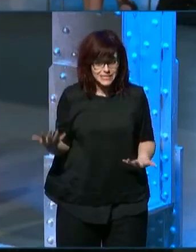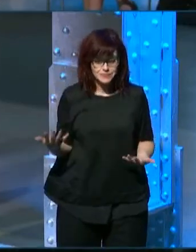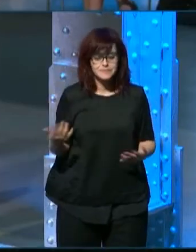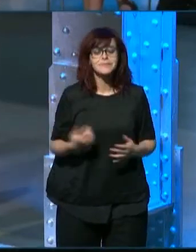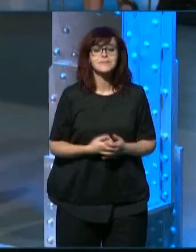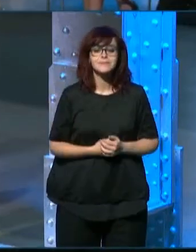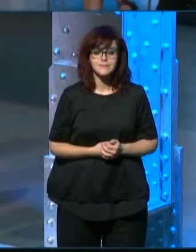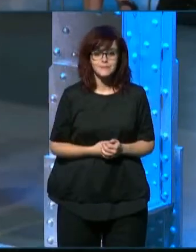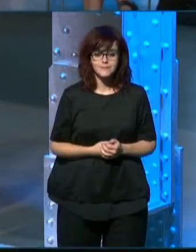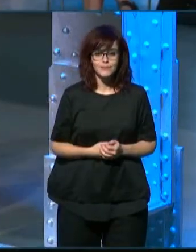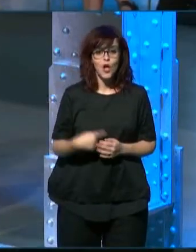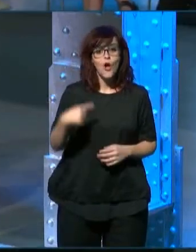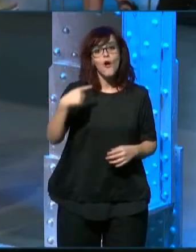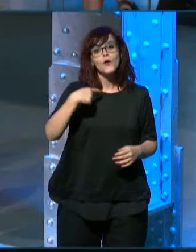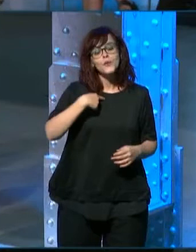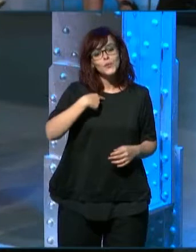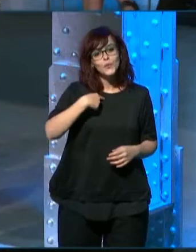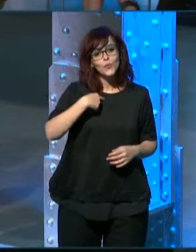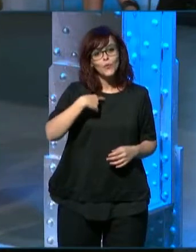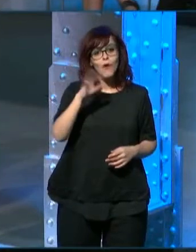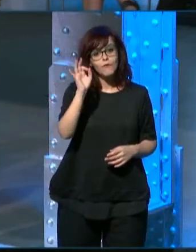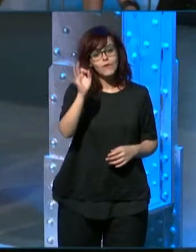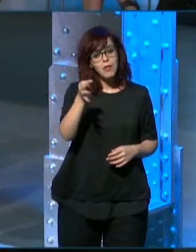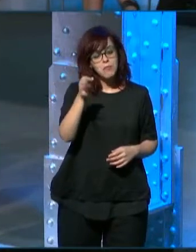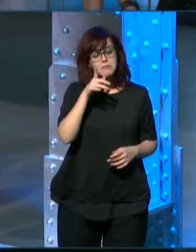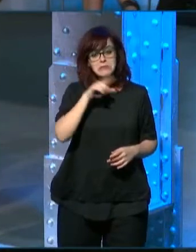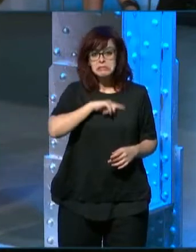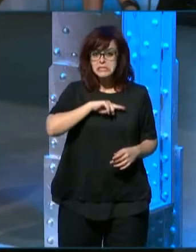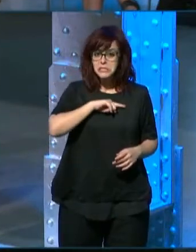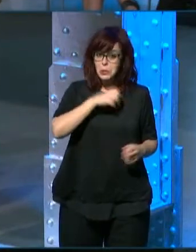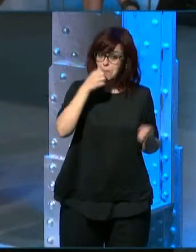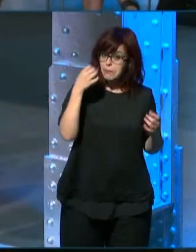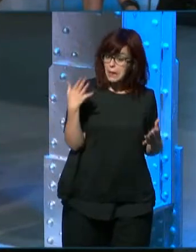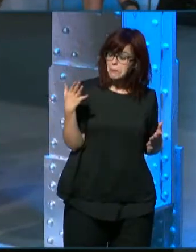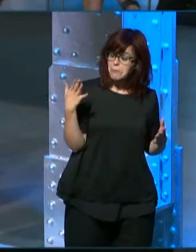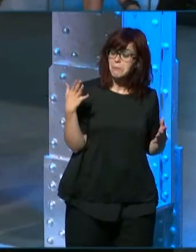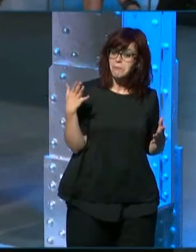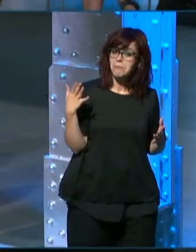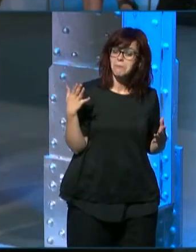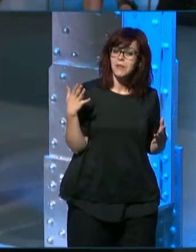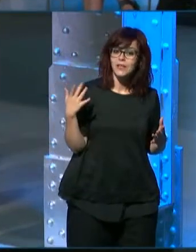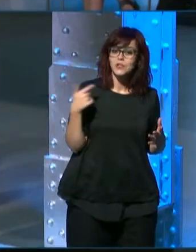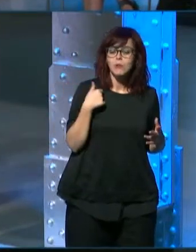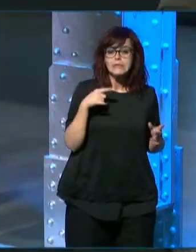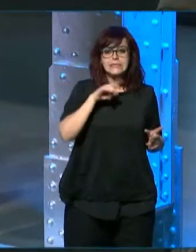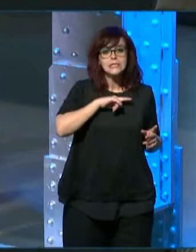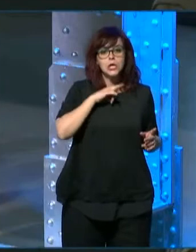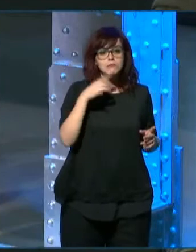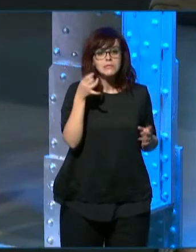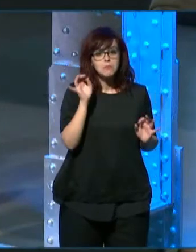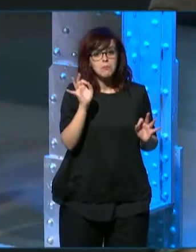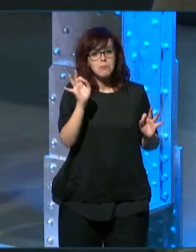Bueno, yo la verdad es que me siento bien, o sea, no me siento especialmente